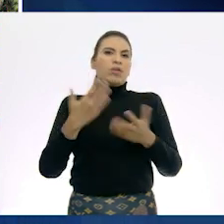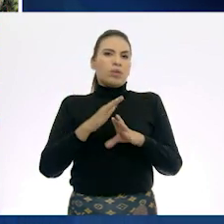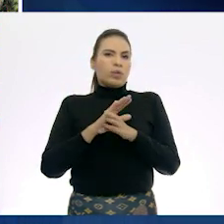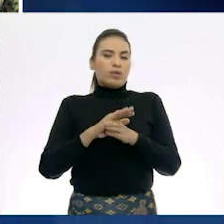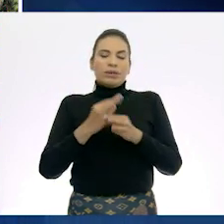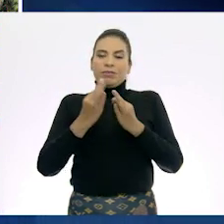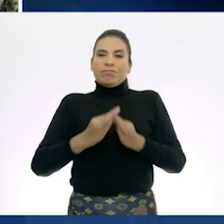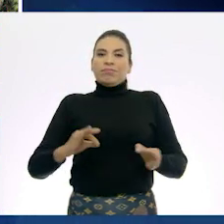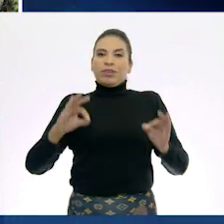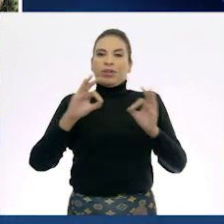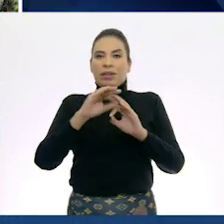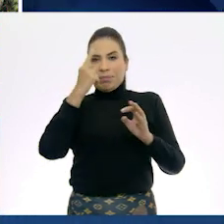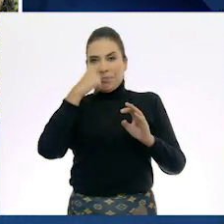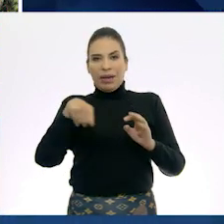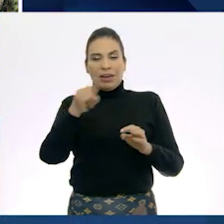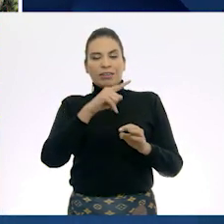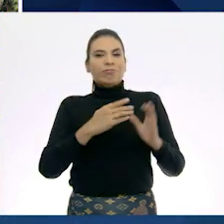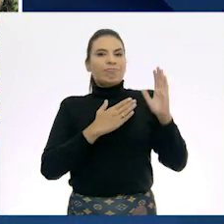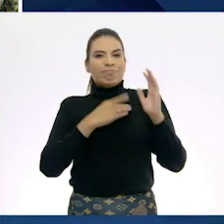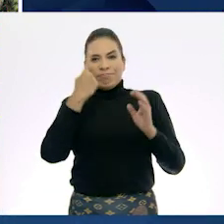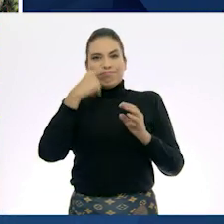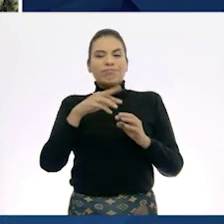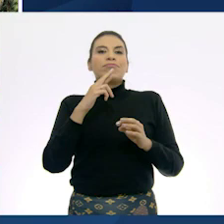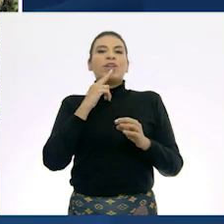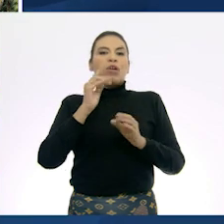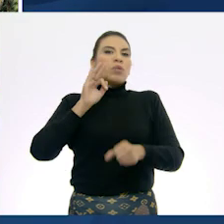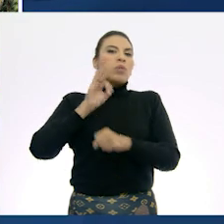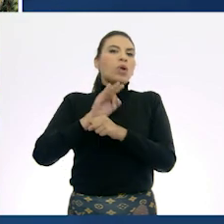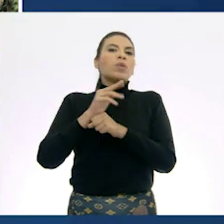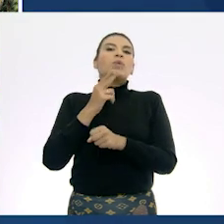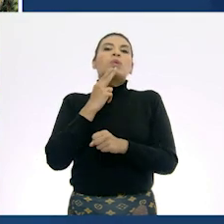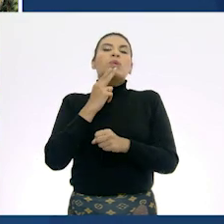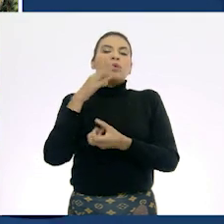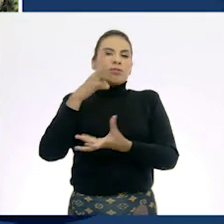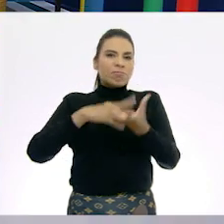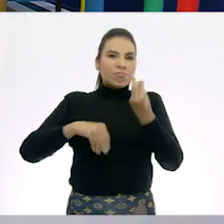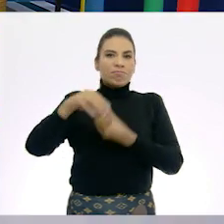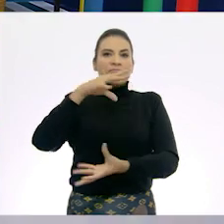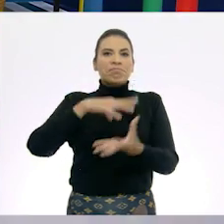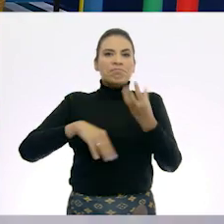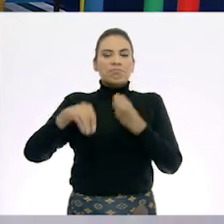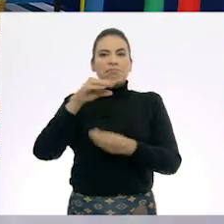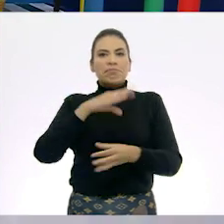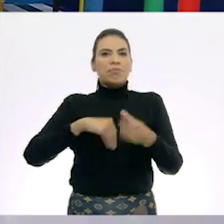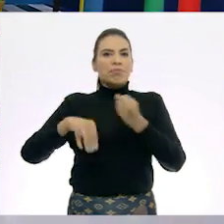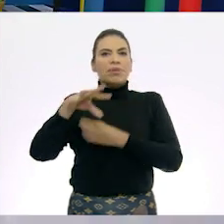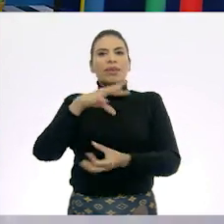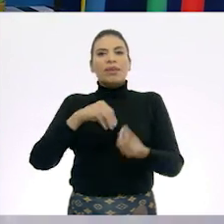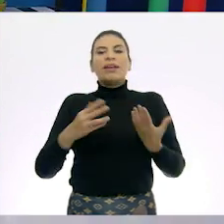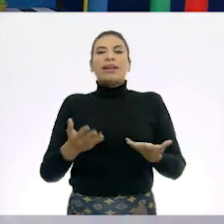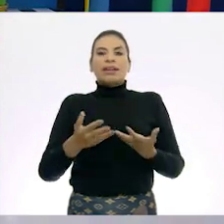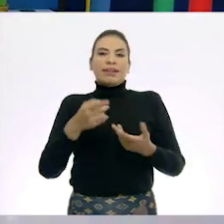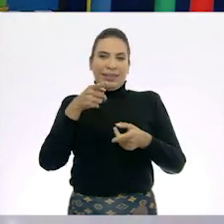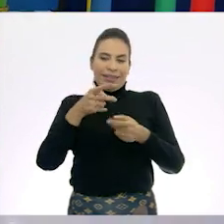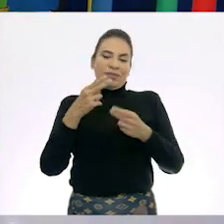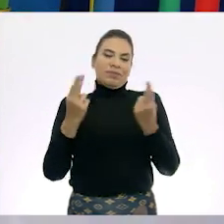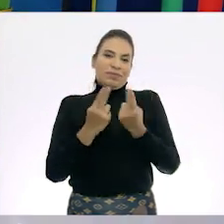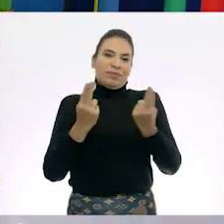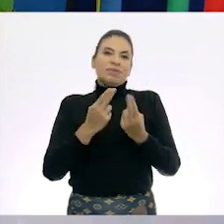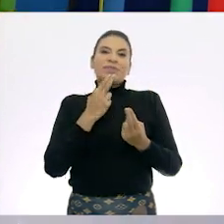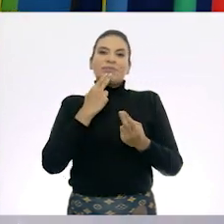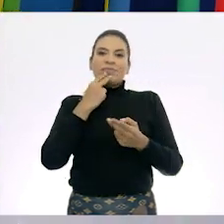para nosotros para proteger y usar de manera razonable, de manera sustentable, estos